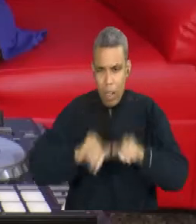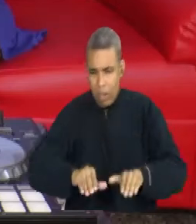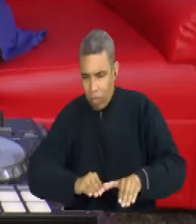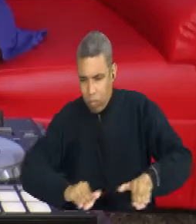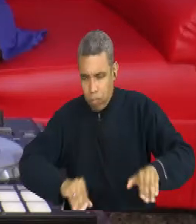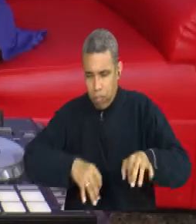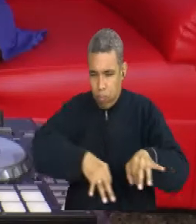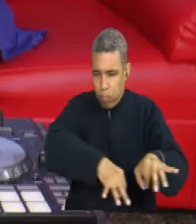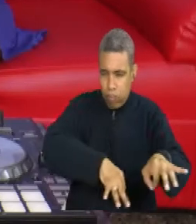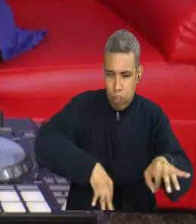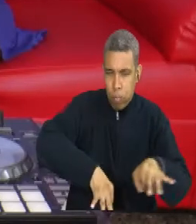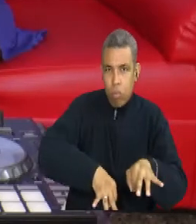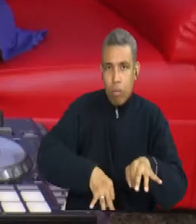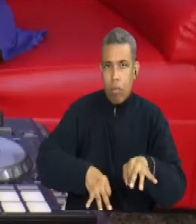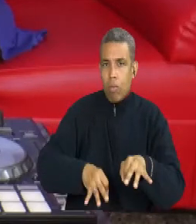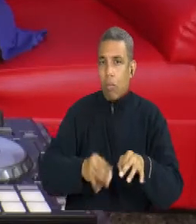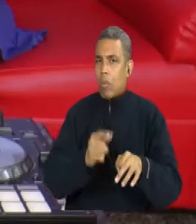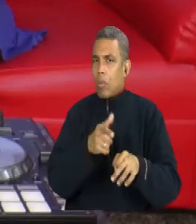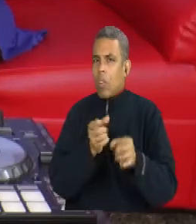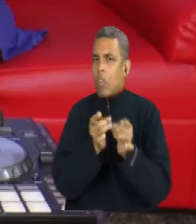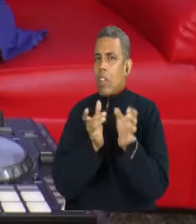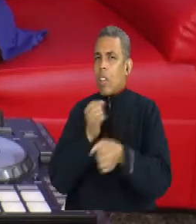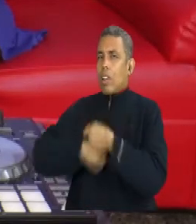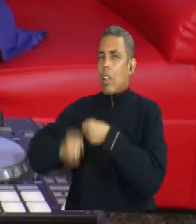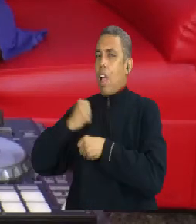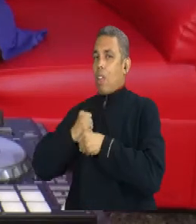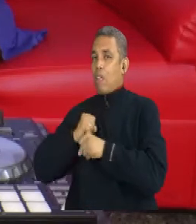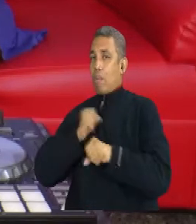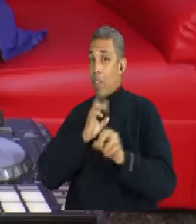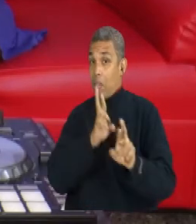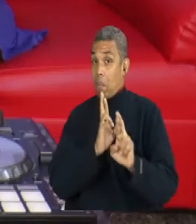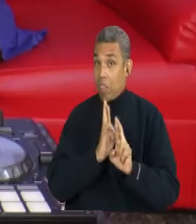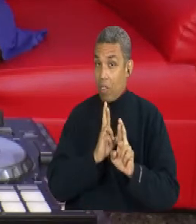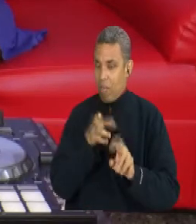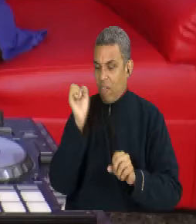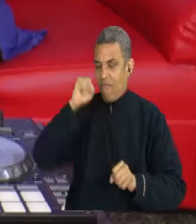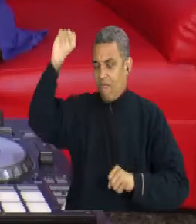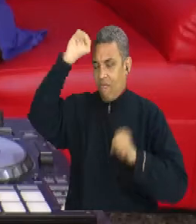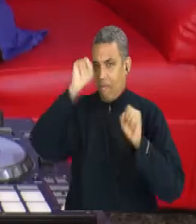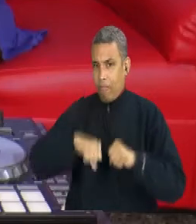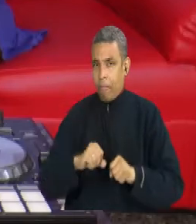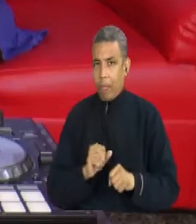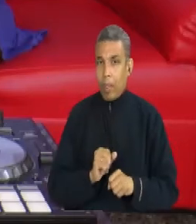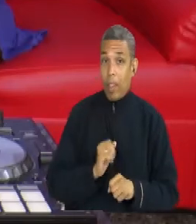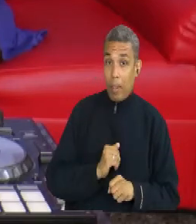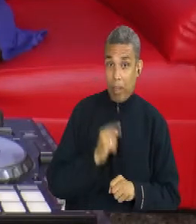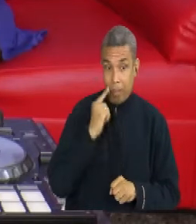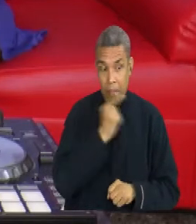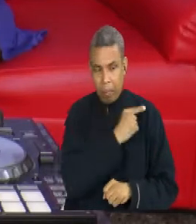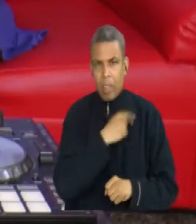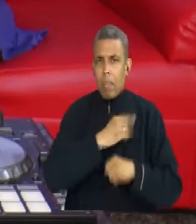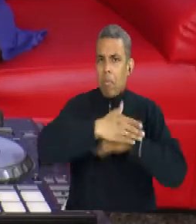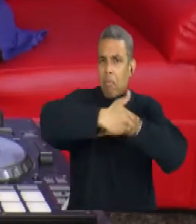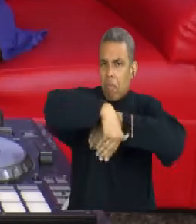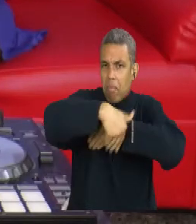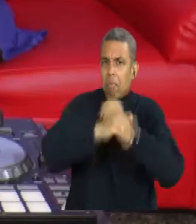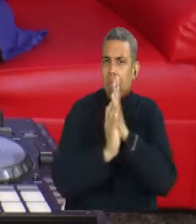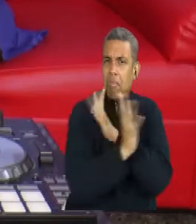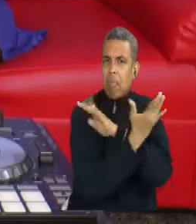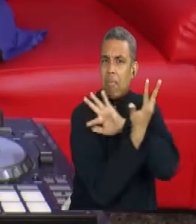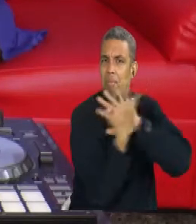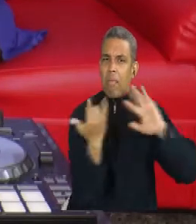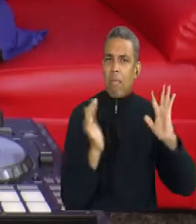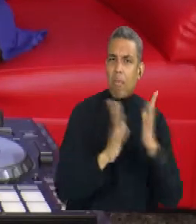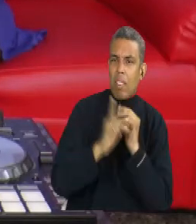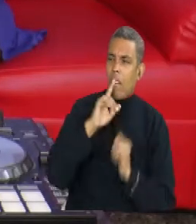nos fue, como siempre, para todas las calles de Barranca Bermeja, preguntarle a nuestros habitantes cosas cotidianas, cómo viven, qué